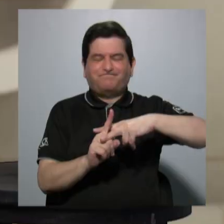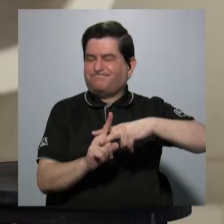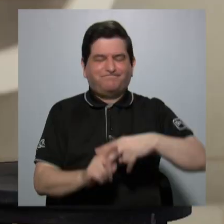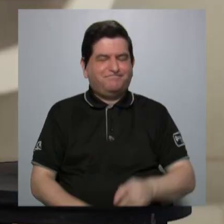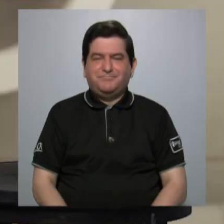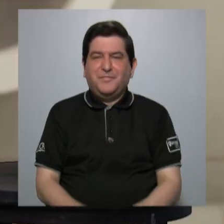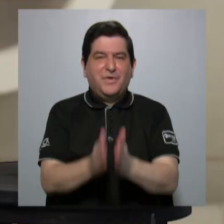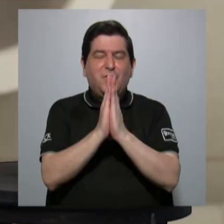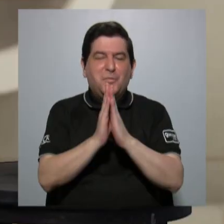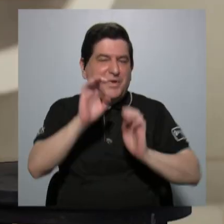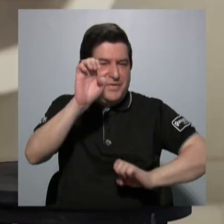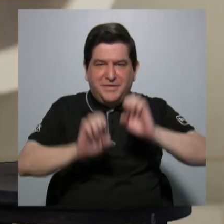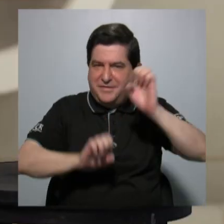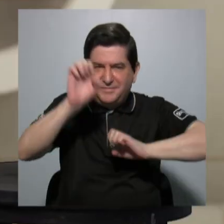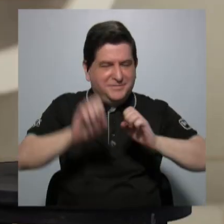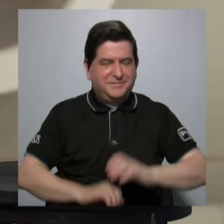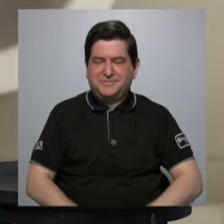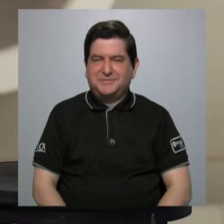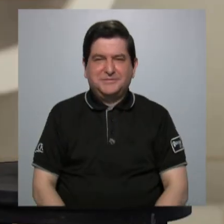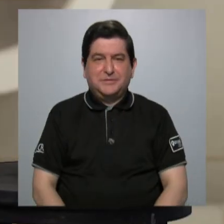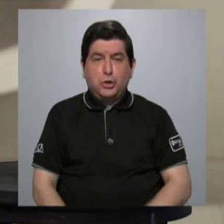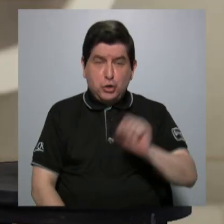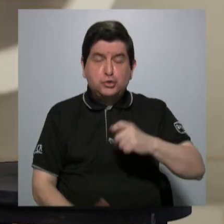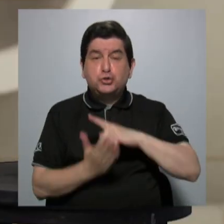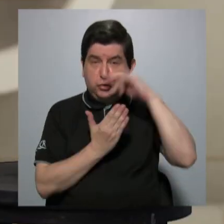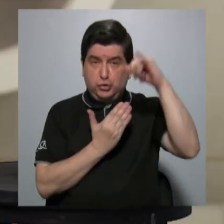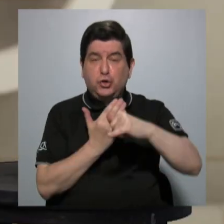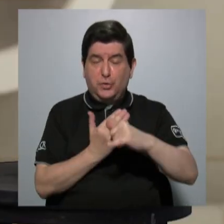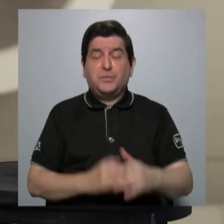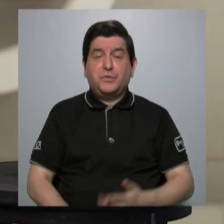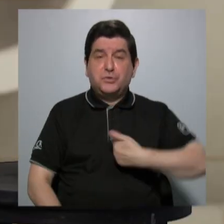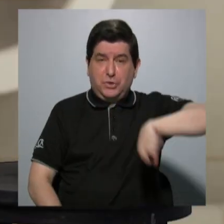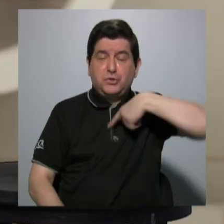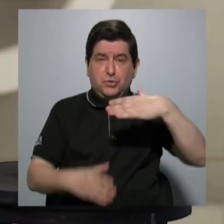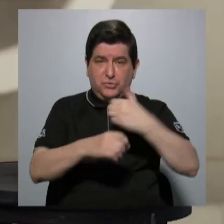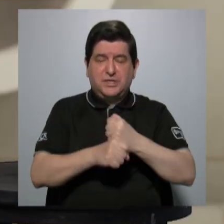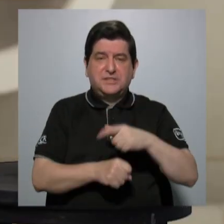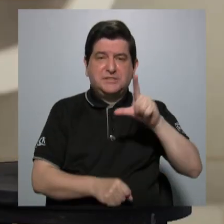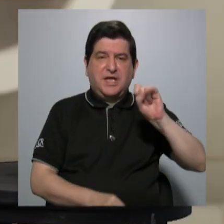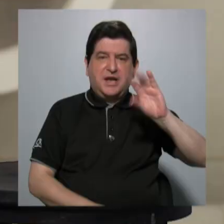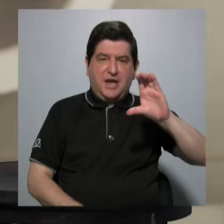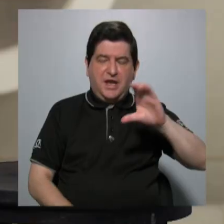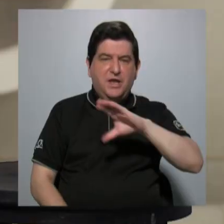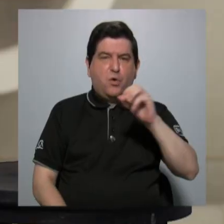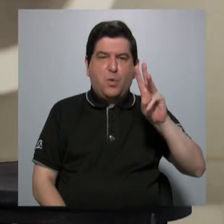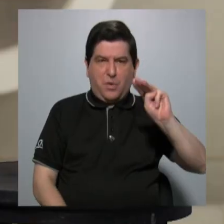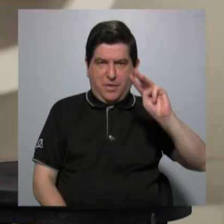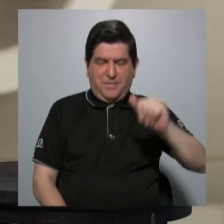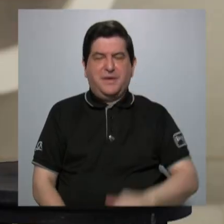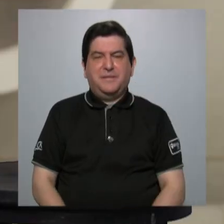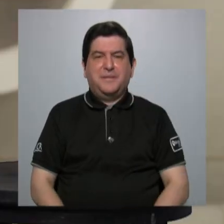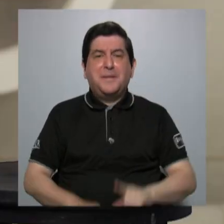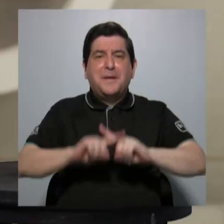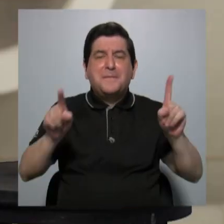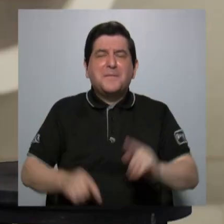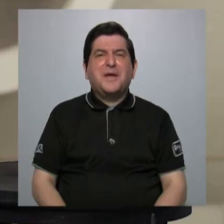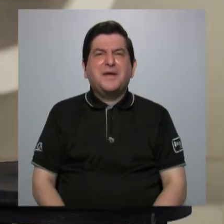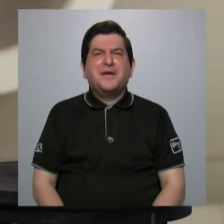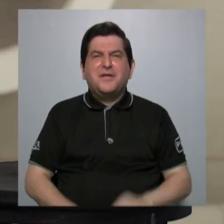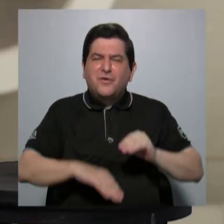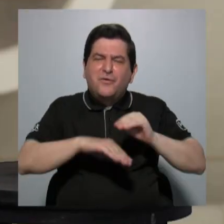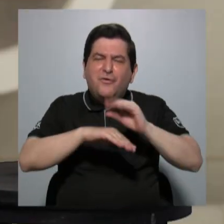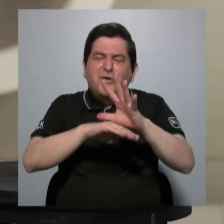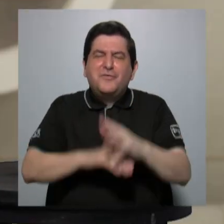haciendo, no nos han pedido ir a evaluar esto, ¿verdad? Sí hacemos proyectos a nivel de licenciatura, de máster, pero con